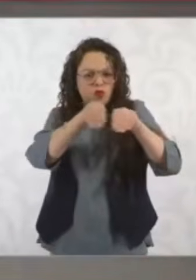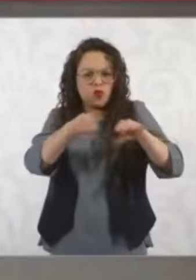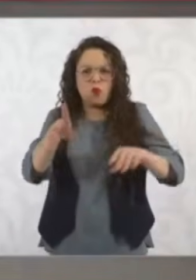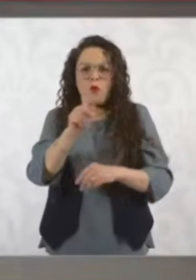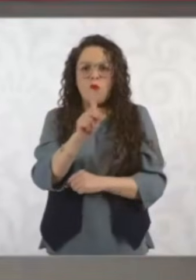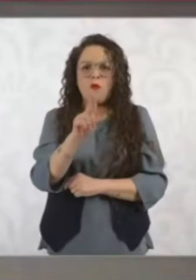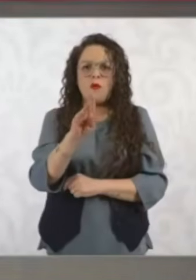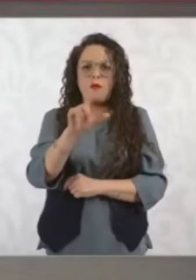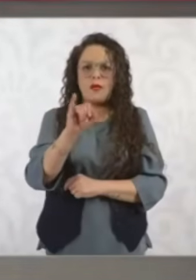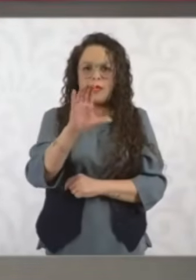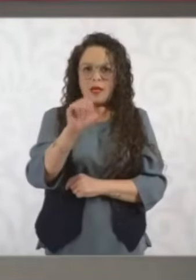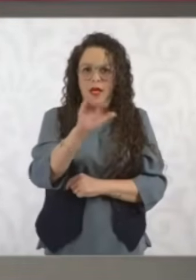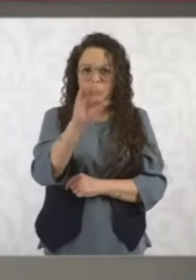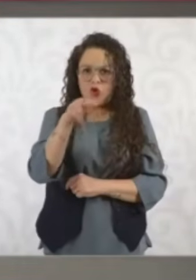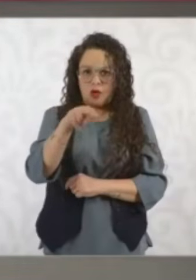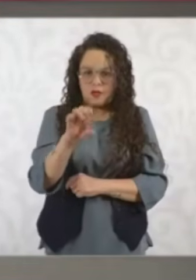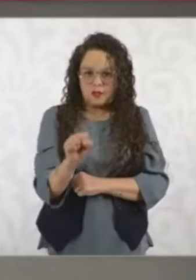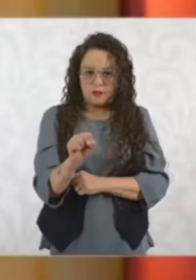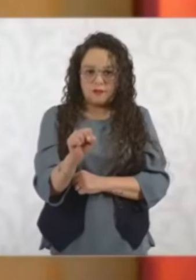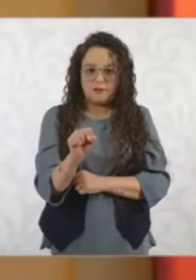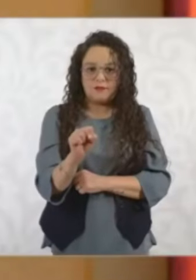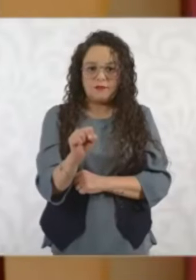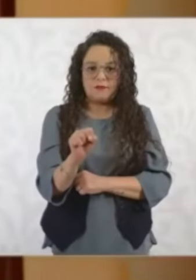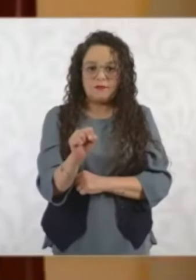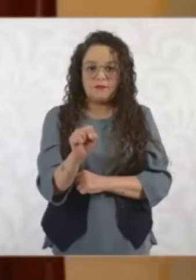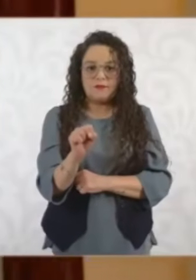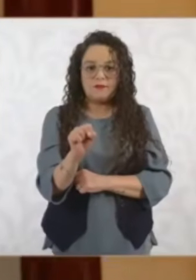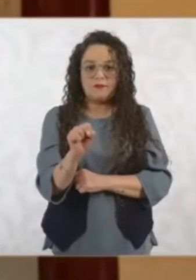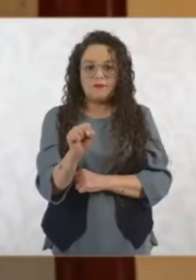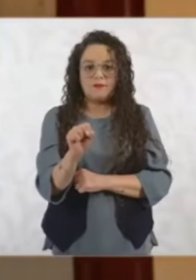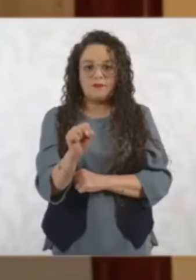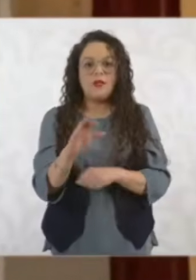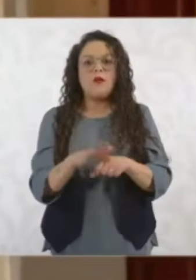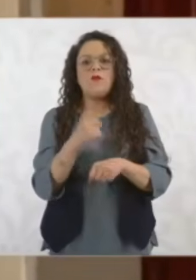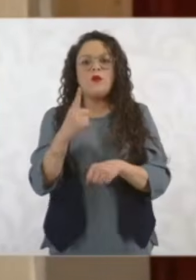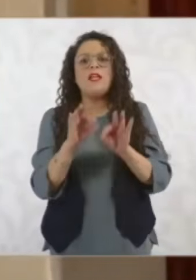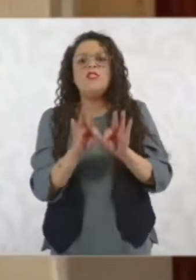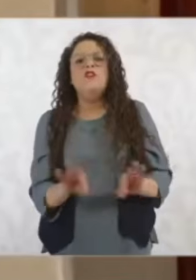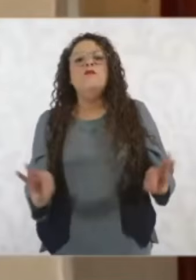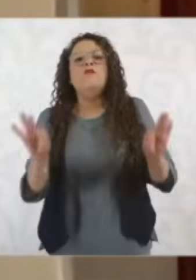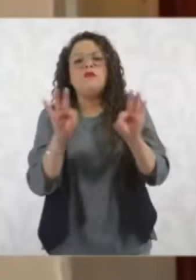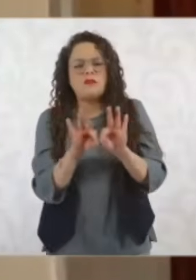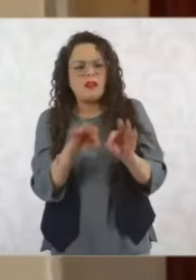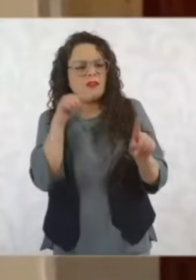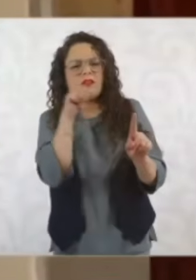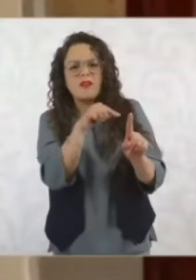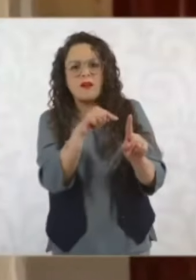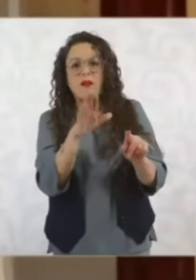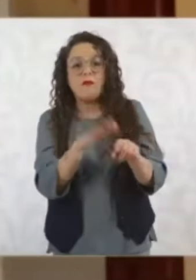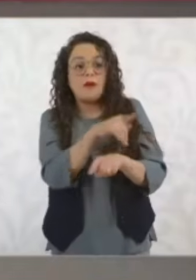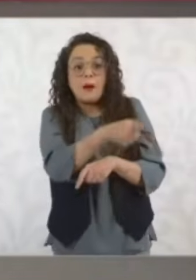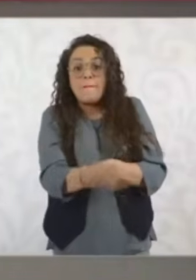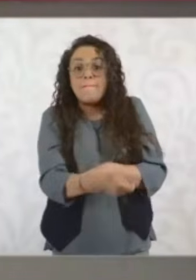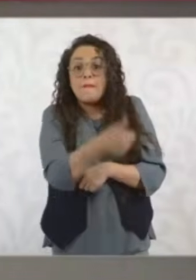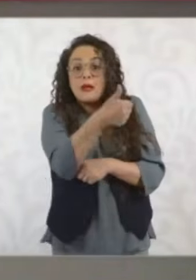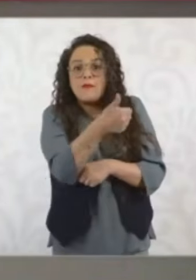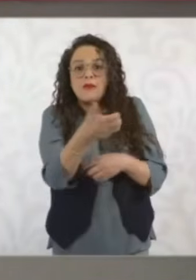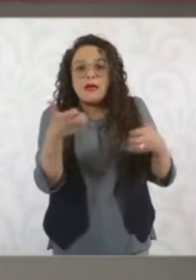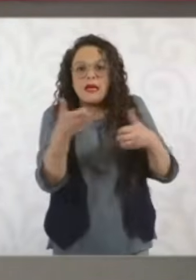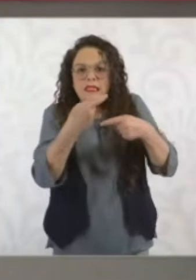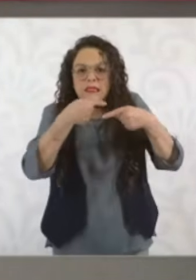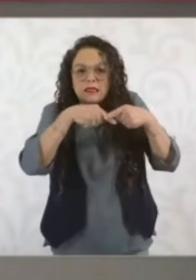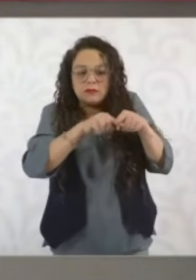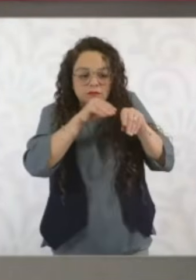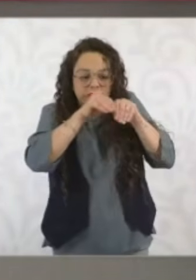publicaciones. Y su importancia es que originan el mensaje. Tenemos una segunda